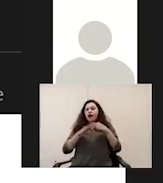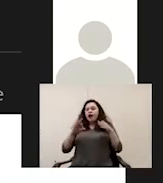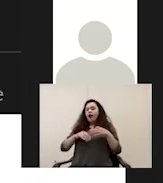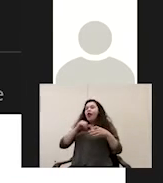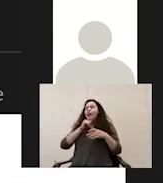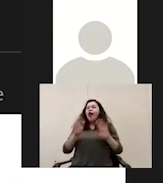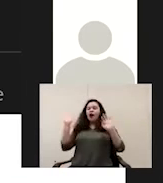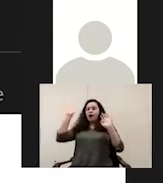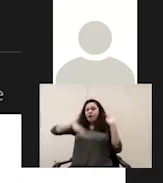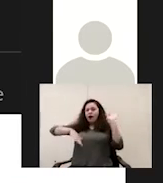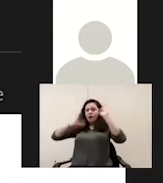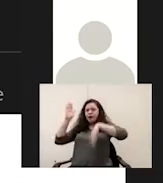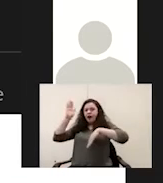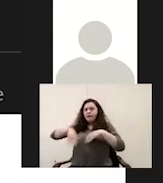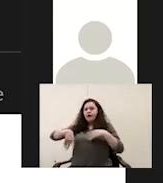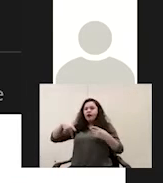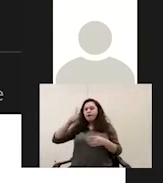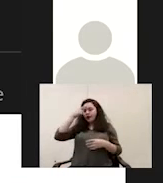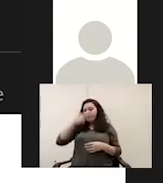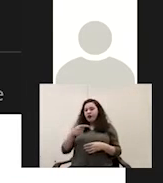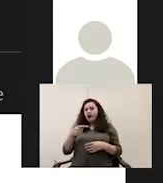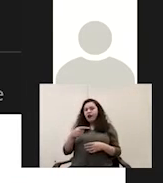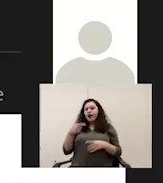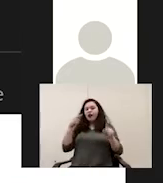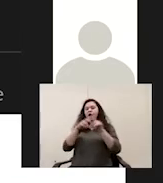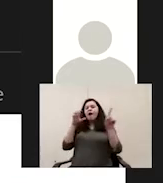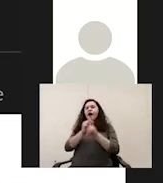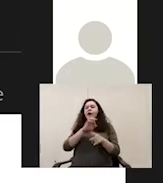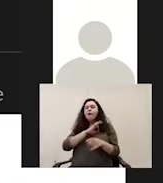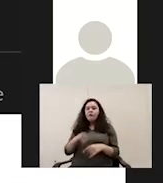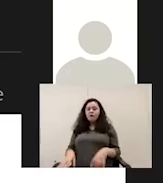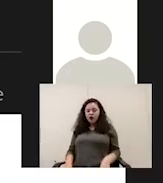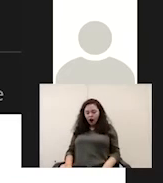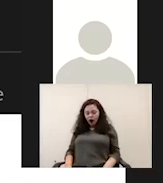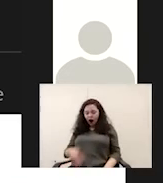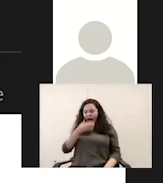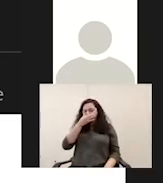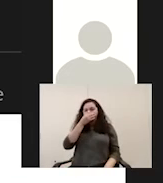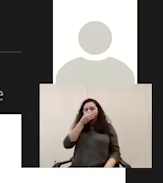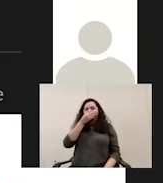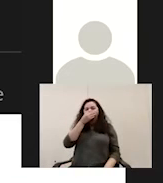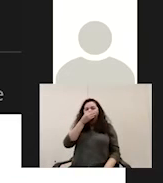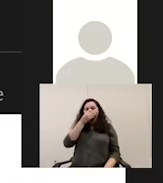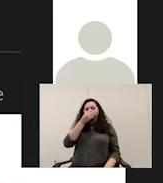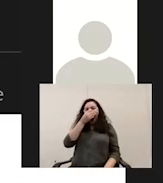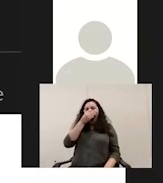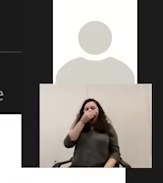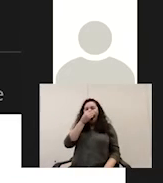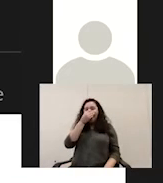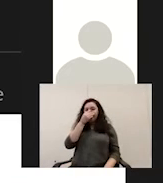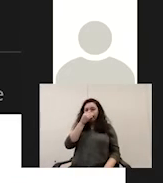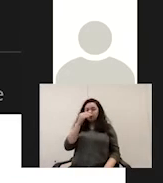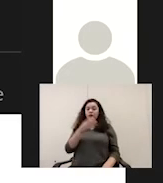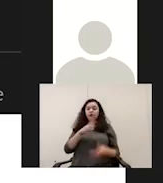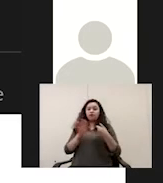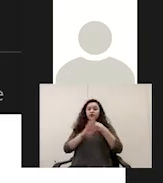que verdaderamente cumplan la función que tiene como objetivo. Evitar escupir. Si lo tienen que hacer y ya no tienen opción,